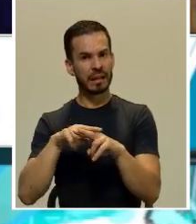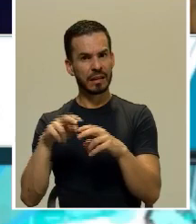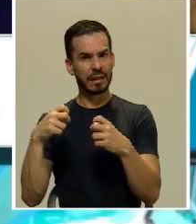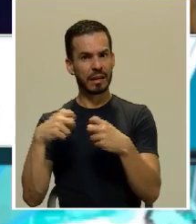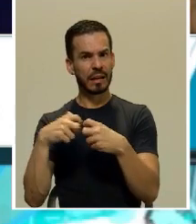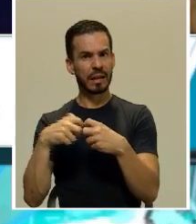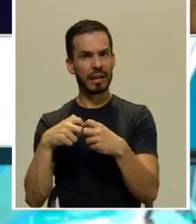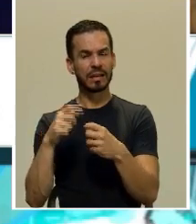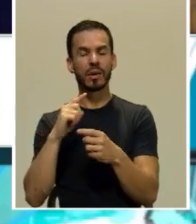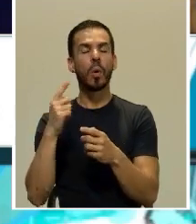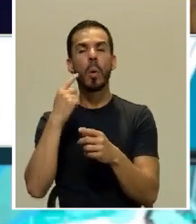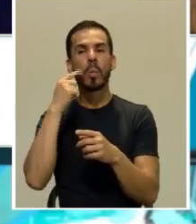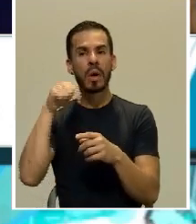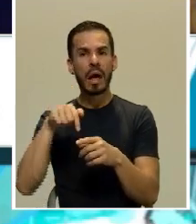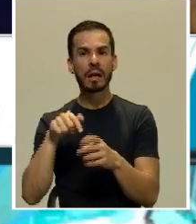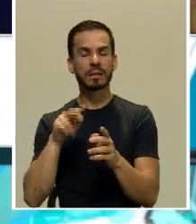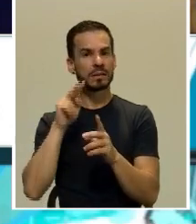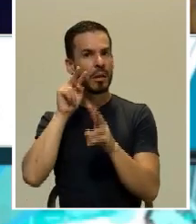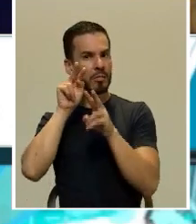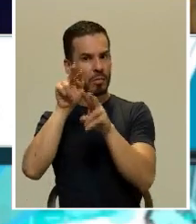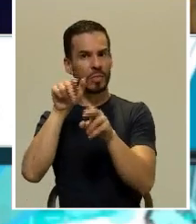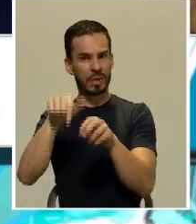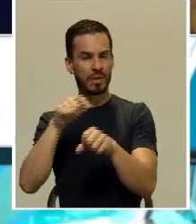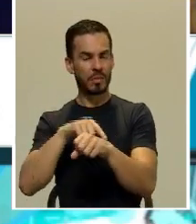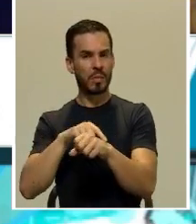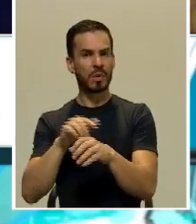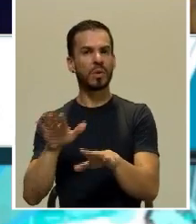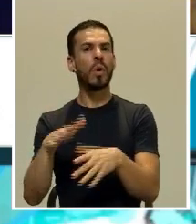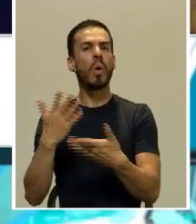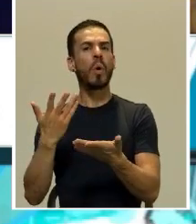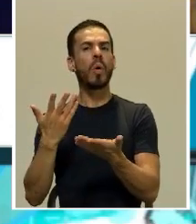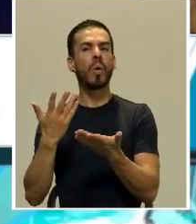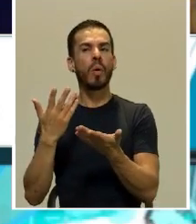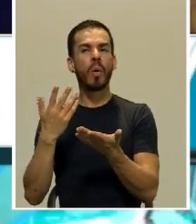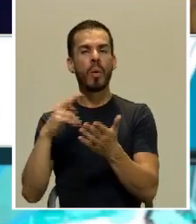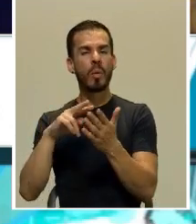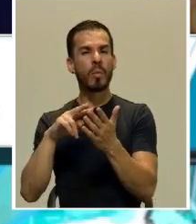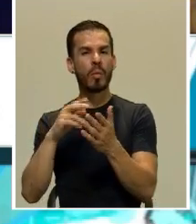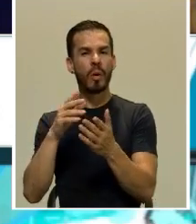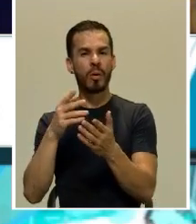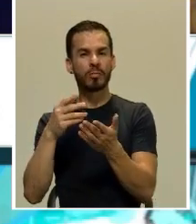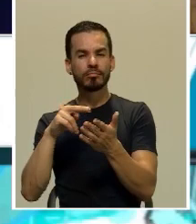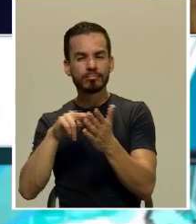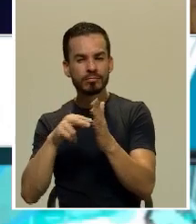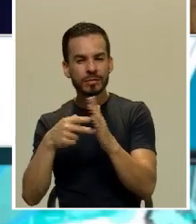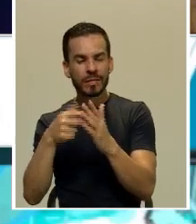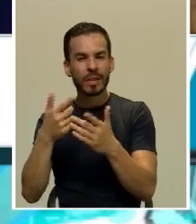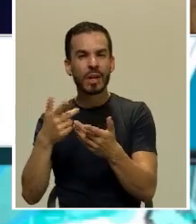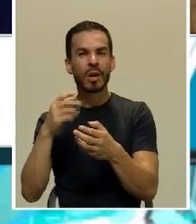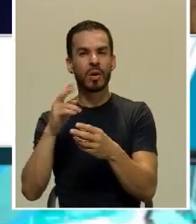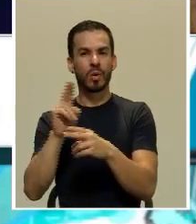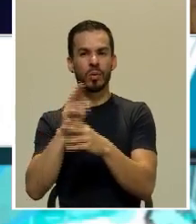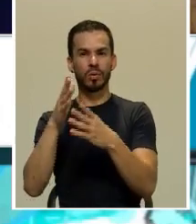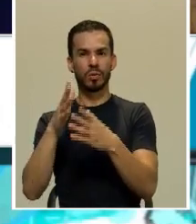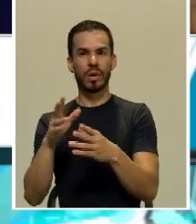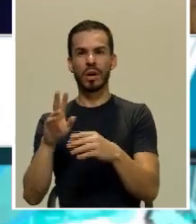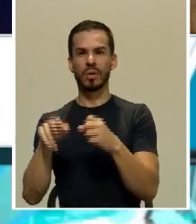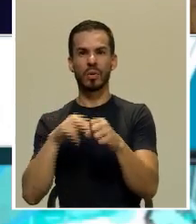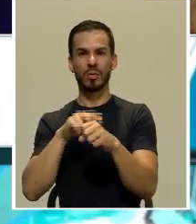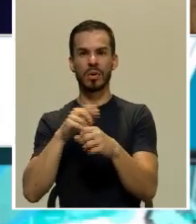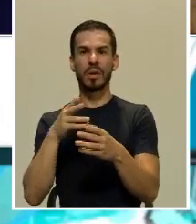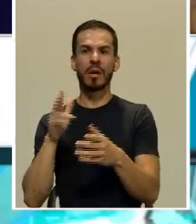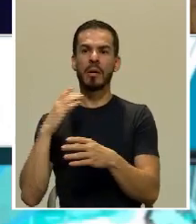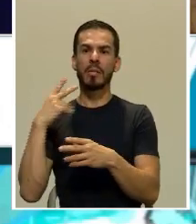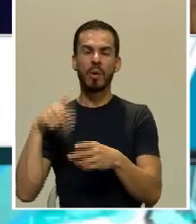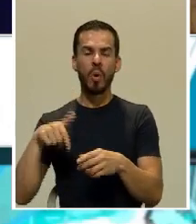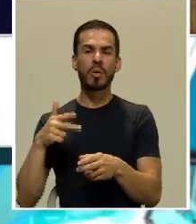eléctrico como se está proyectando en este momento? ¿Cómo definirlo para un usuario común que hoy viaja en su auto entre